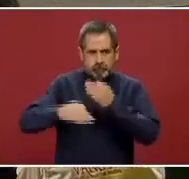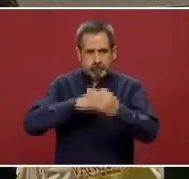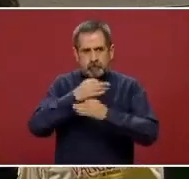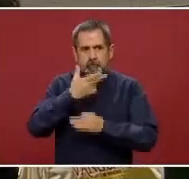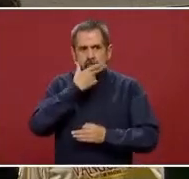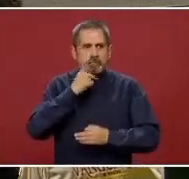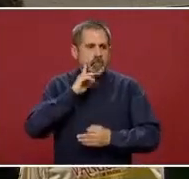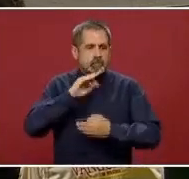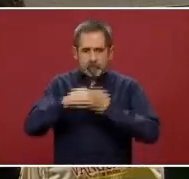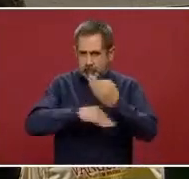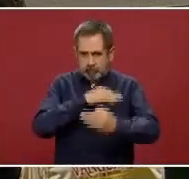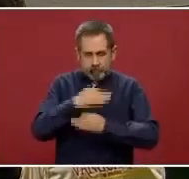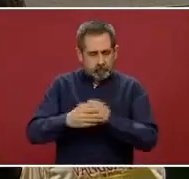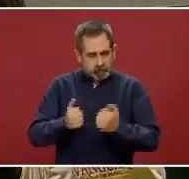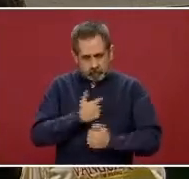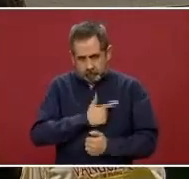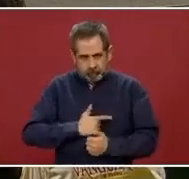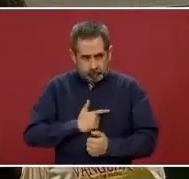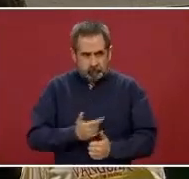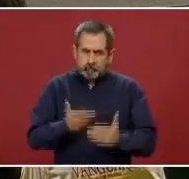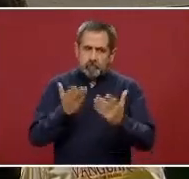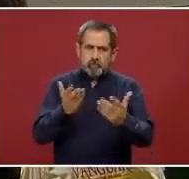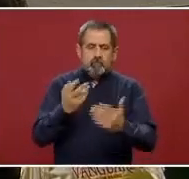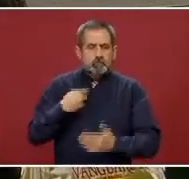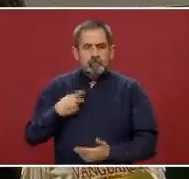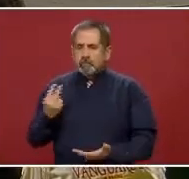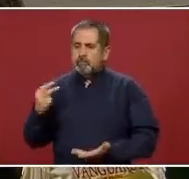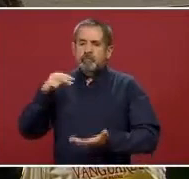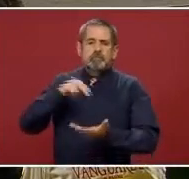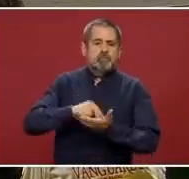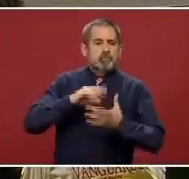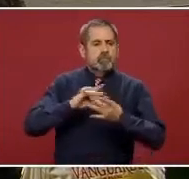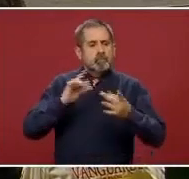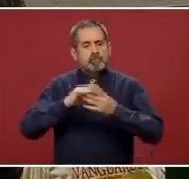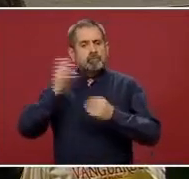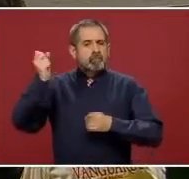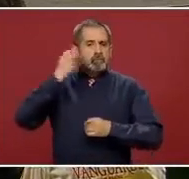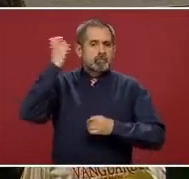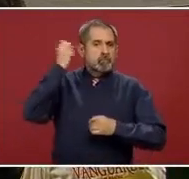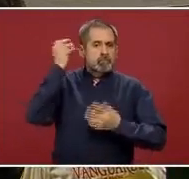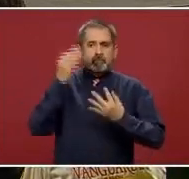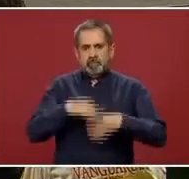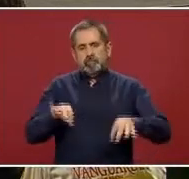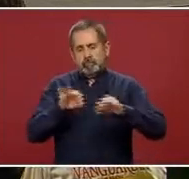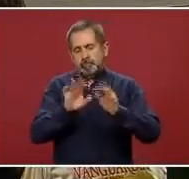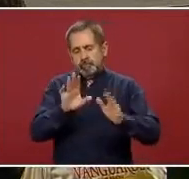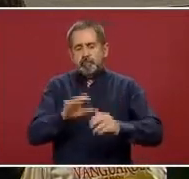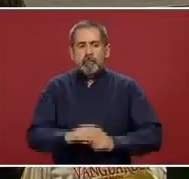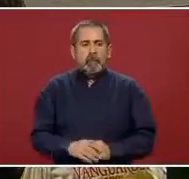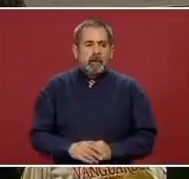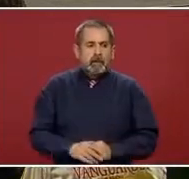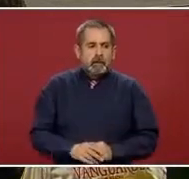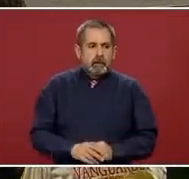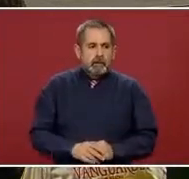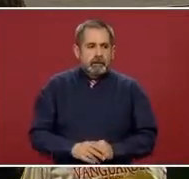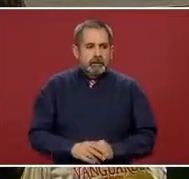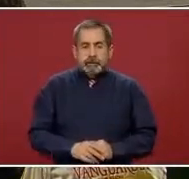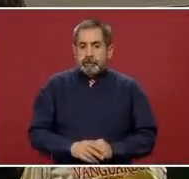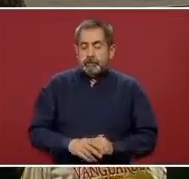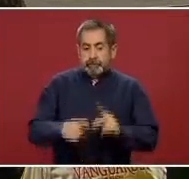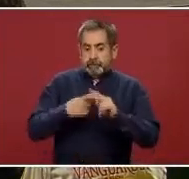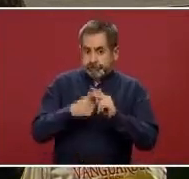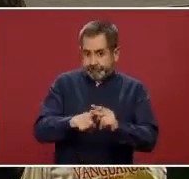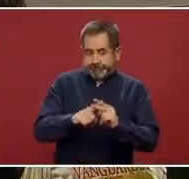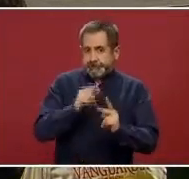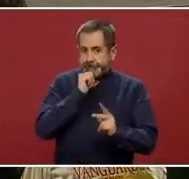todas. Me da mucho gusto estar en esta conferencia tan importante. Antes de